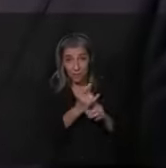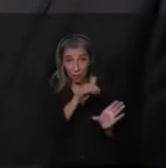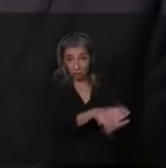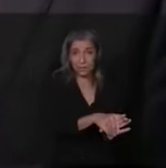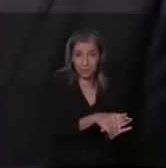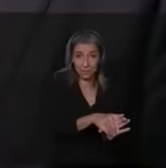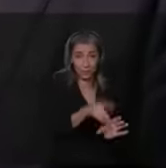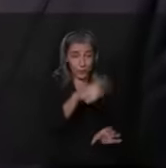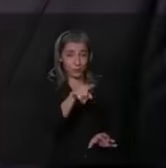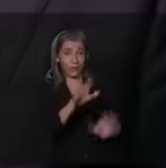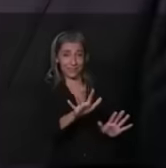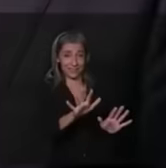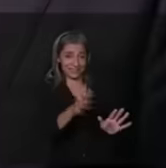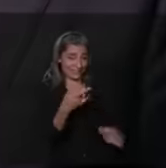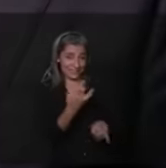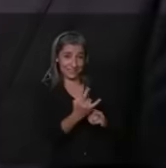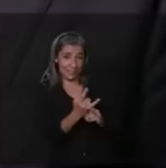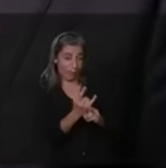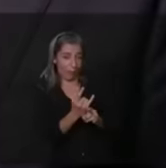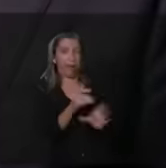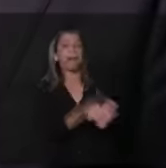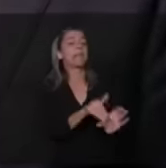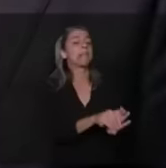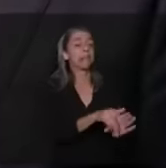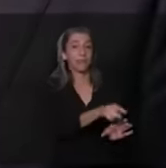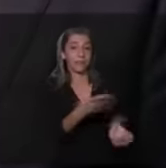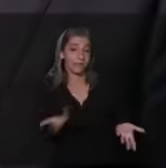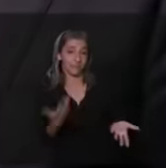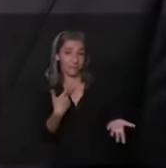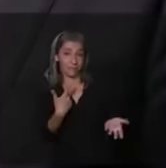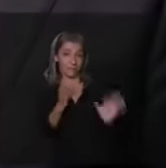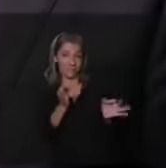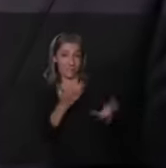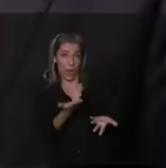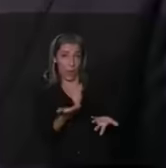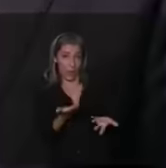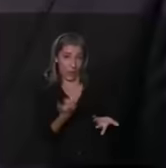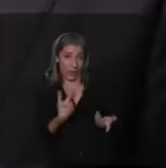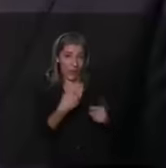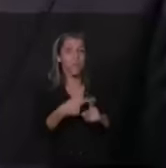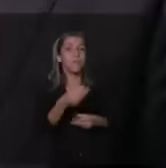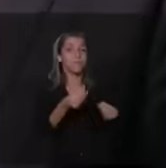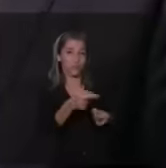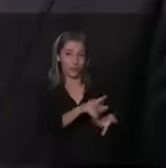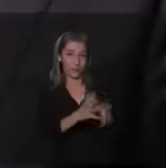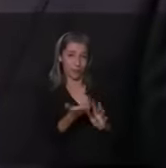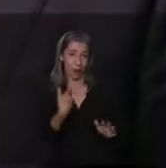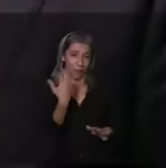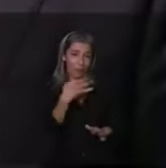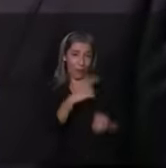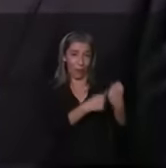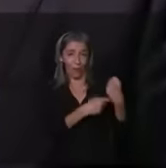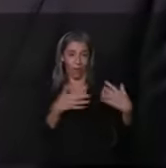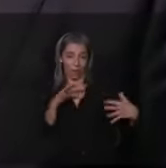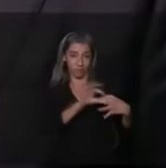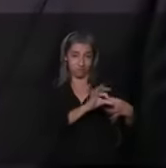porque, digamos, no tiene independencia en materia de financiamiento, por lo tanto queda muy condicionado lo que ustedes hacen. Y claramente lo que